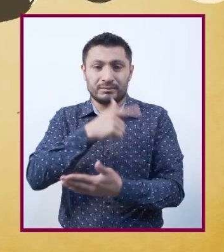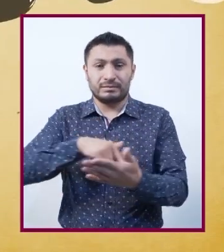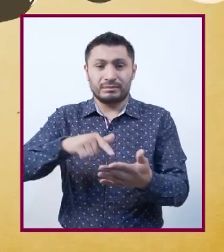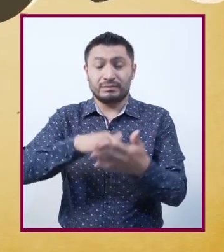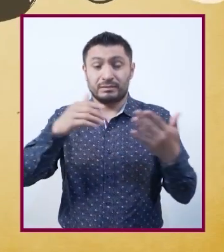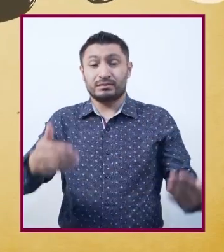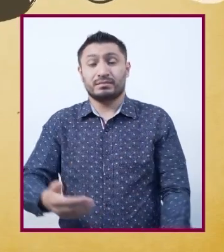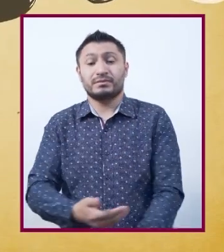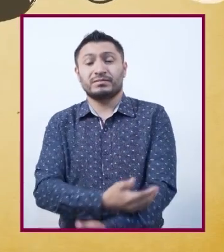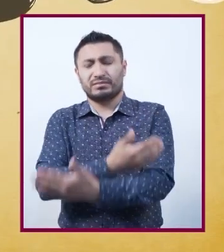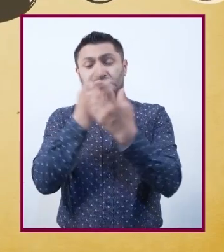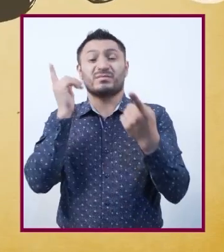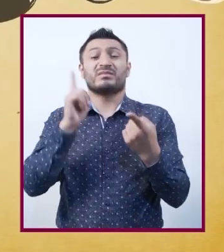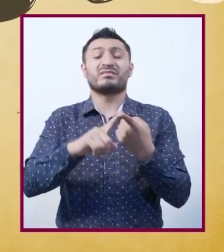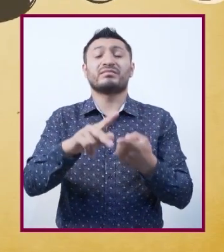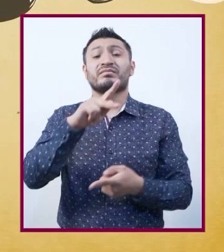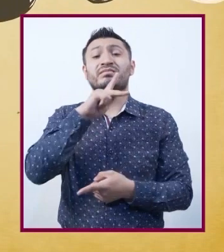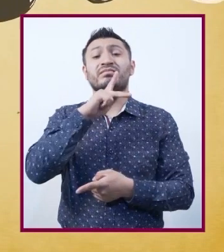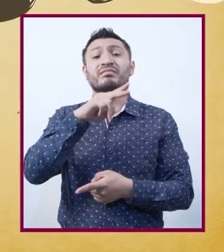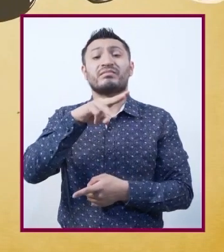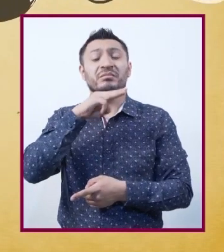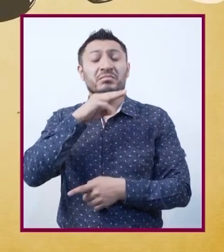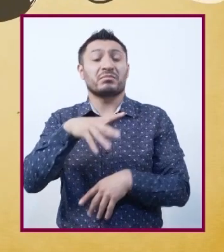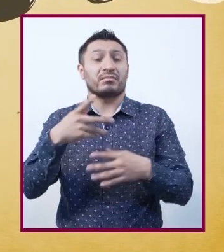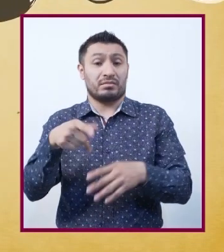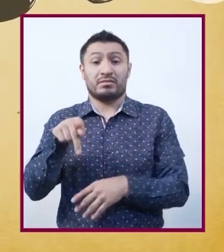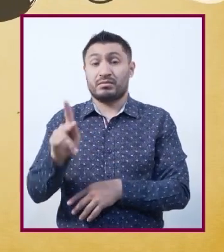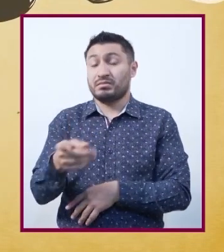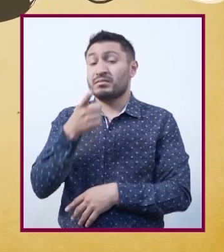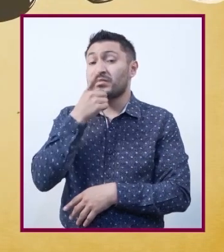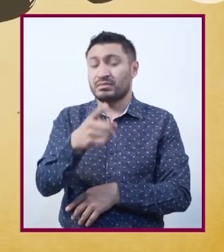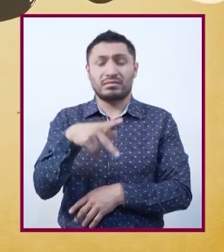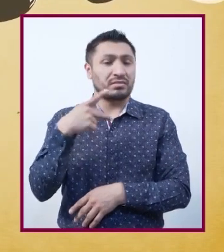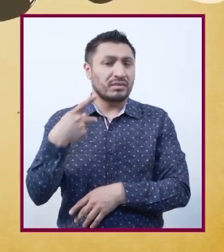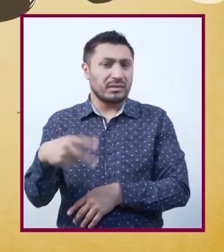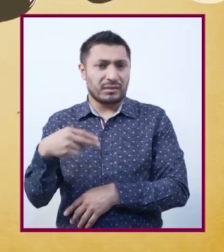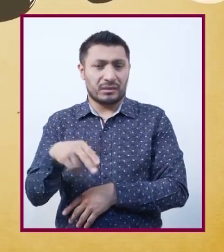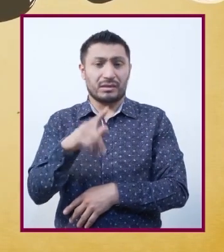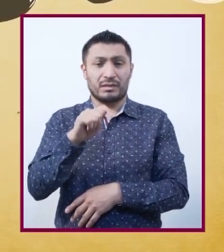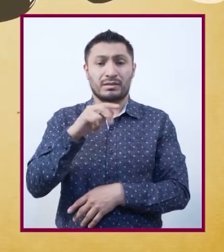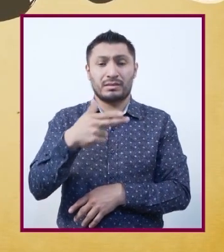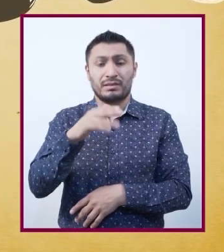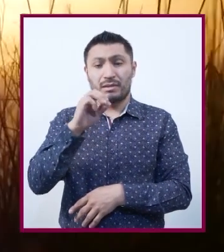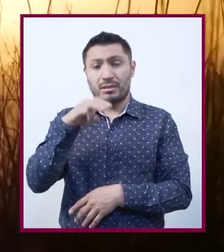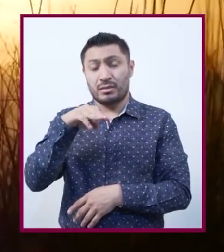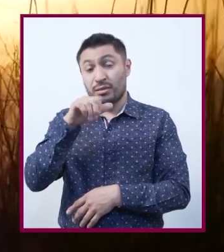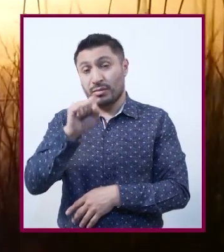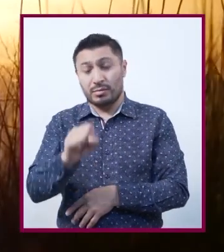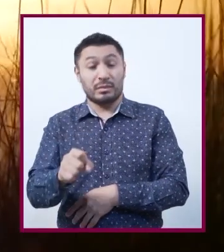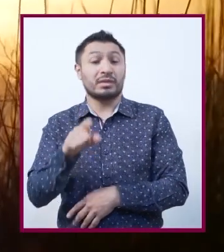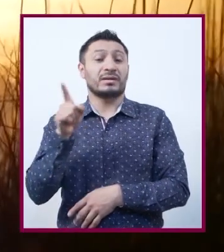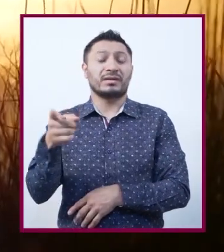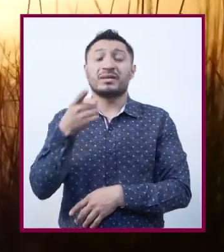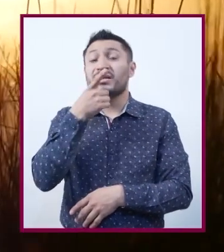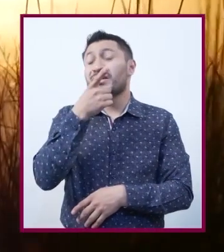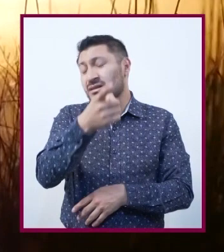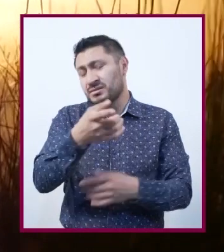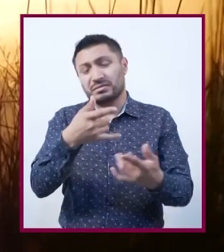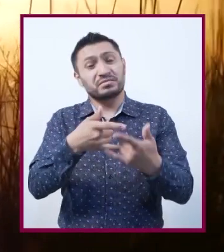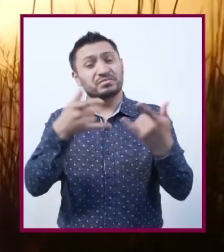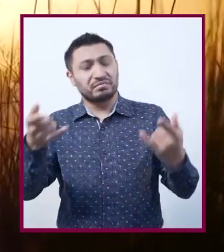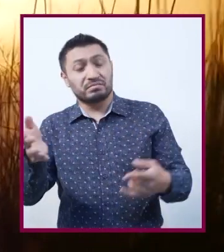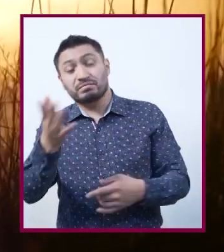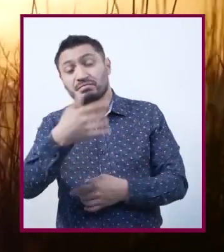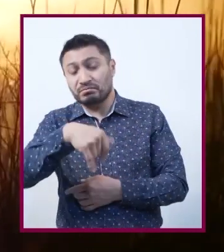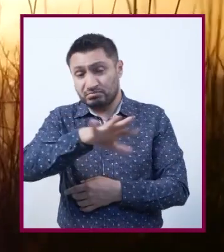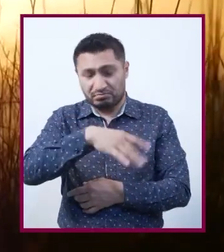ni quiénes eran sus padres. Lo que sí dijo fue su nombre, Tomás Rodaja. Tomás les contó a los caballeros que